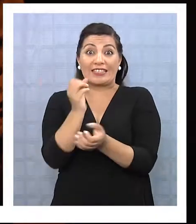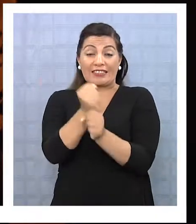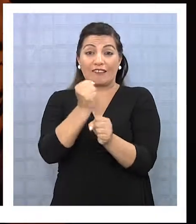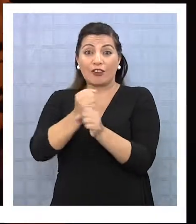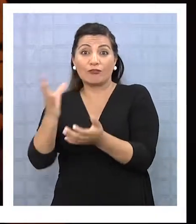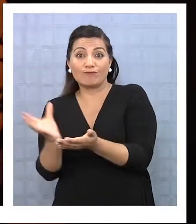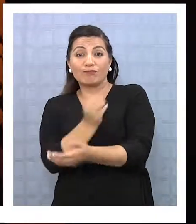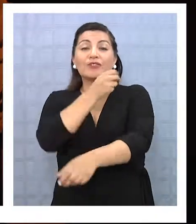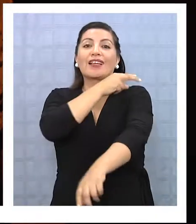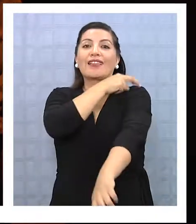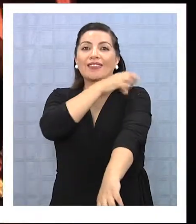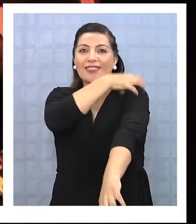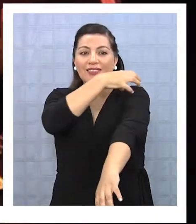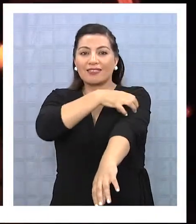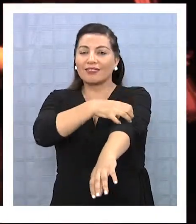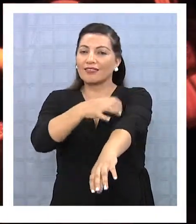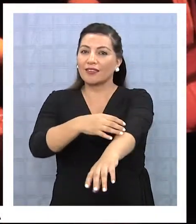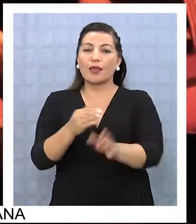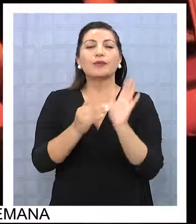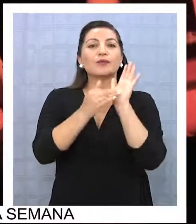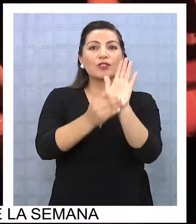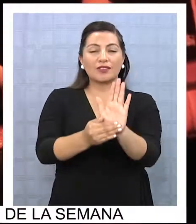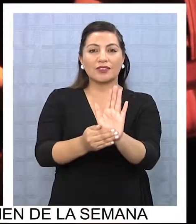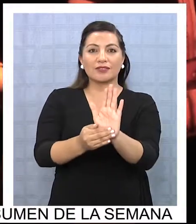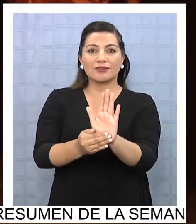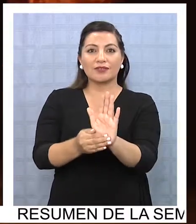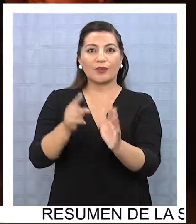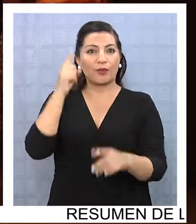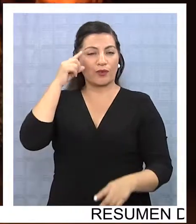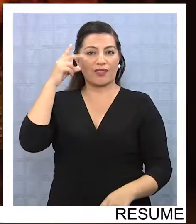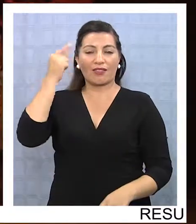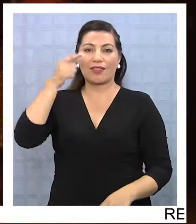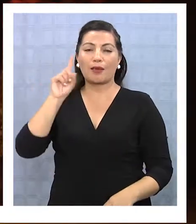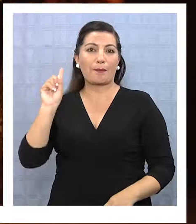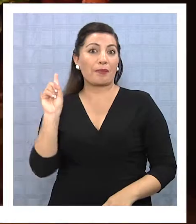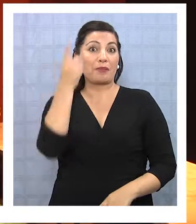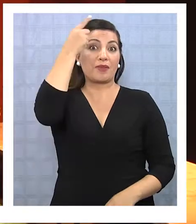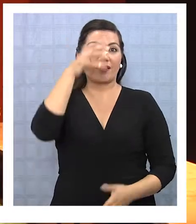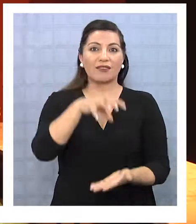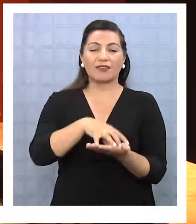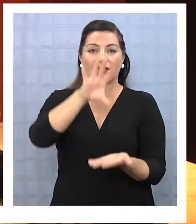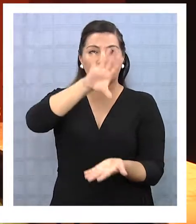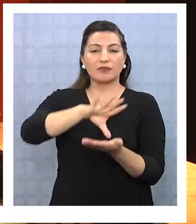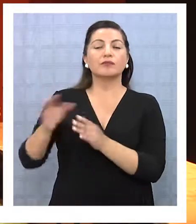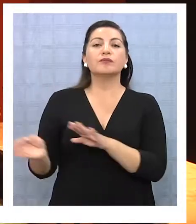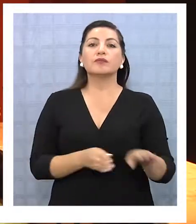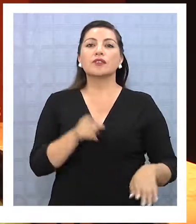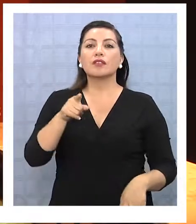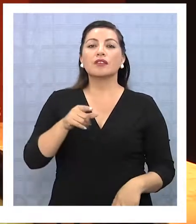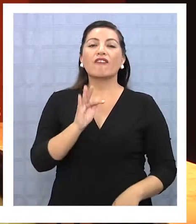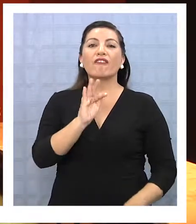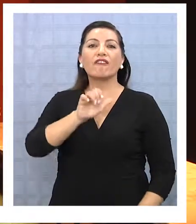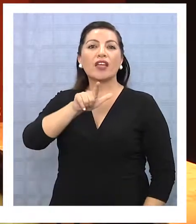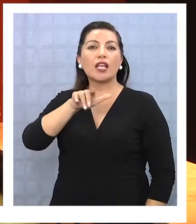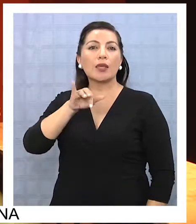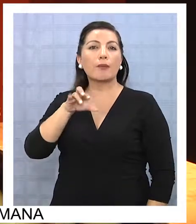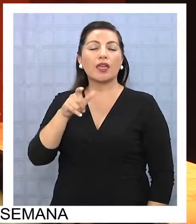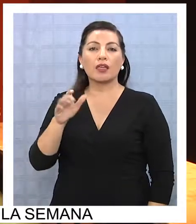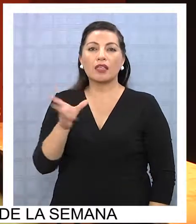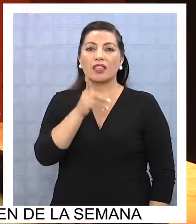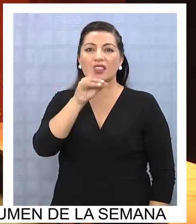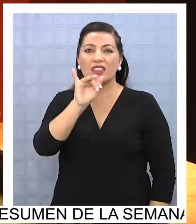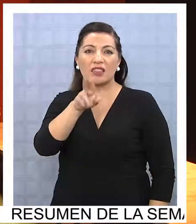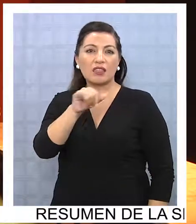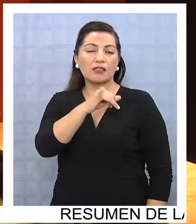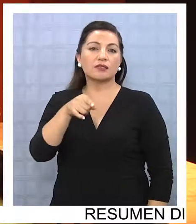gracias a esta iniciativa pionera en nuestro país. Creo que el gran aporte que tiene Felipe Díaz en el fondo es hacer el desierto escénico, pero que es